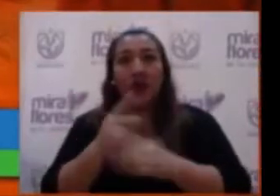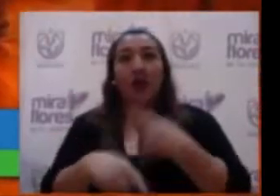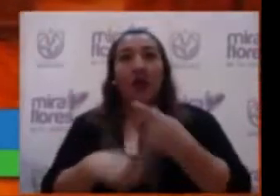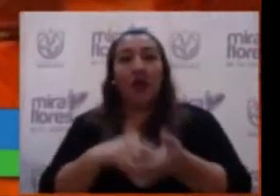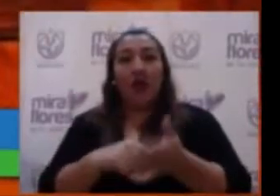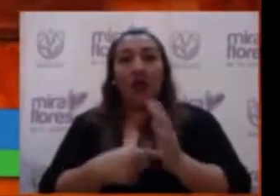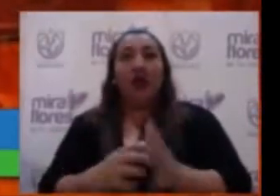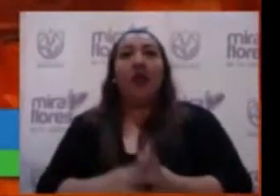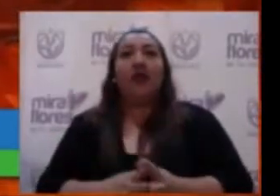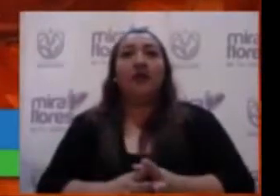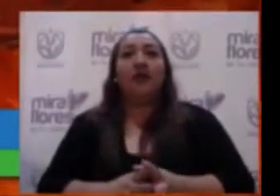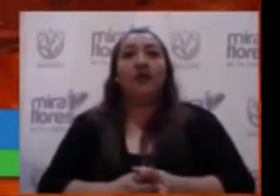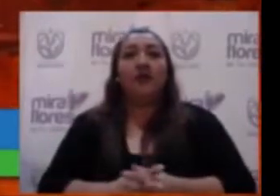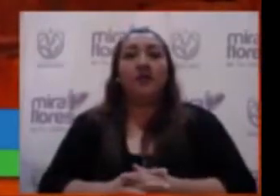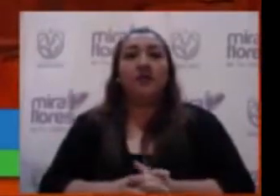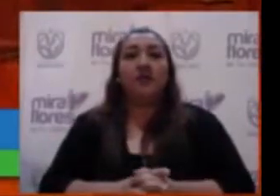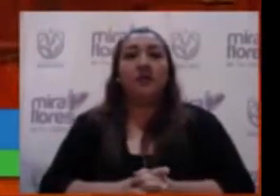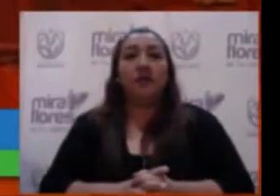al siguiente punto.